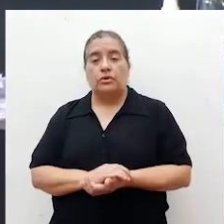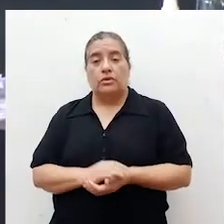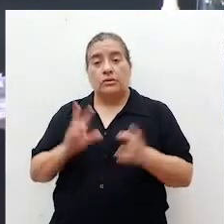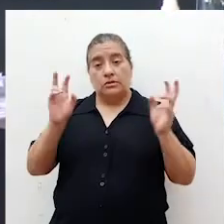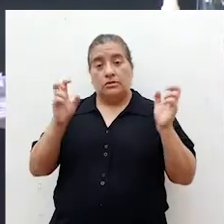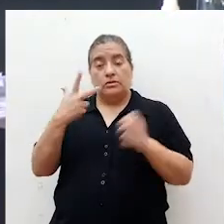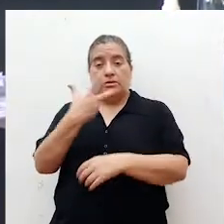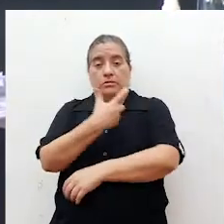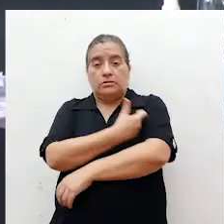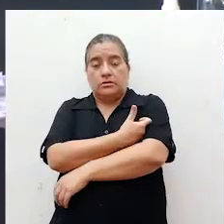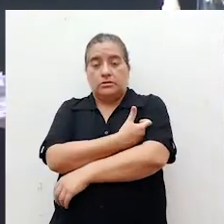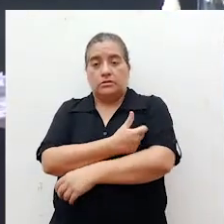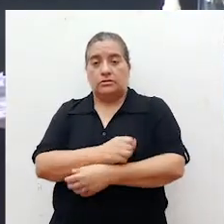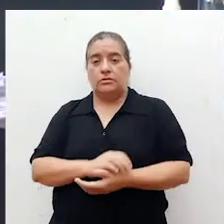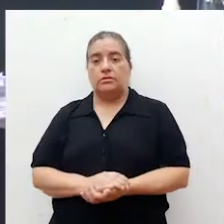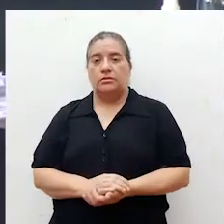además,